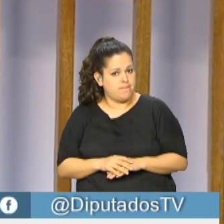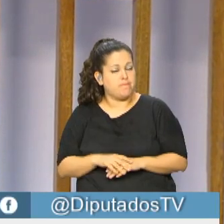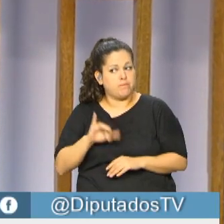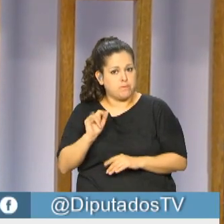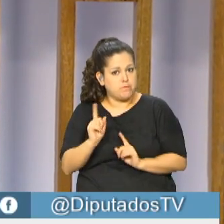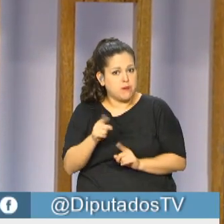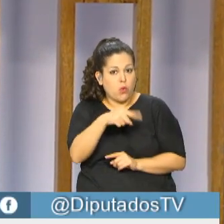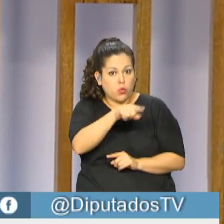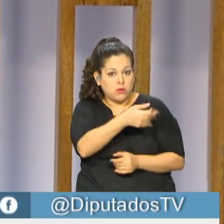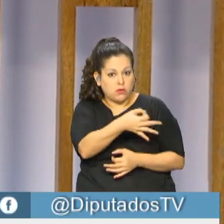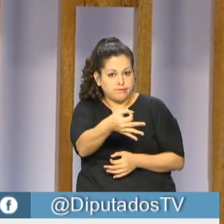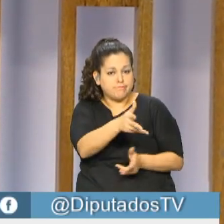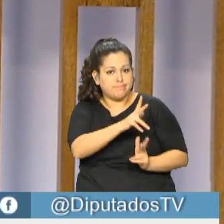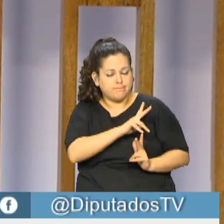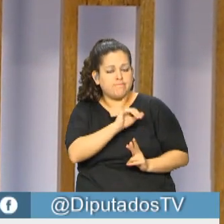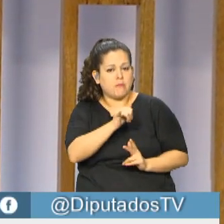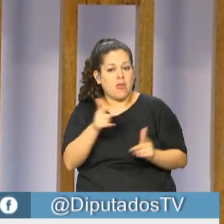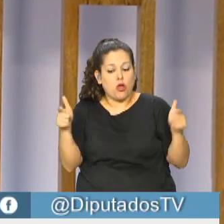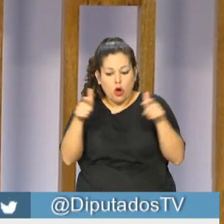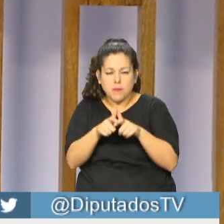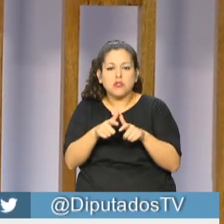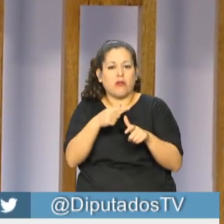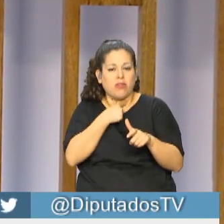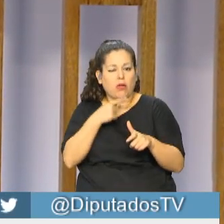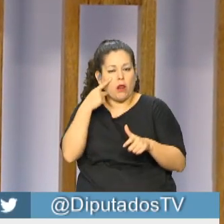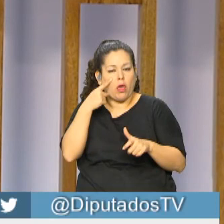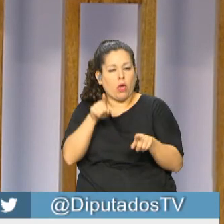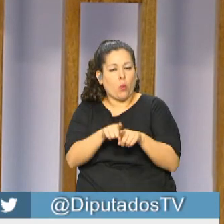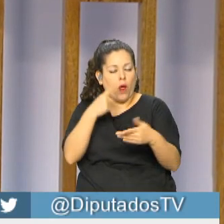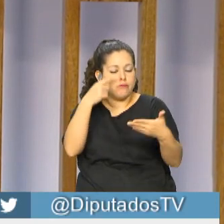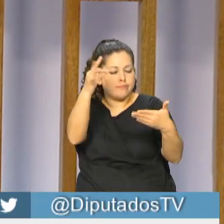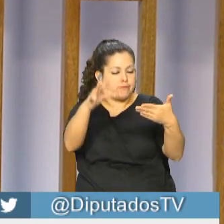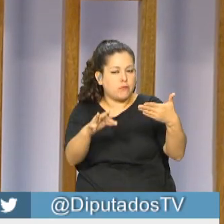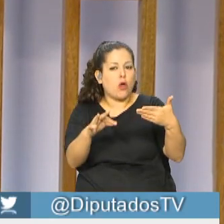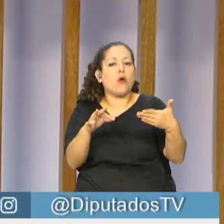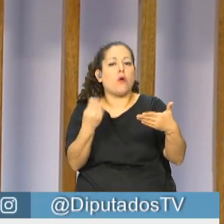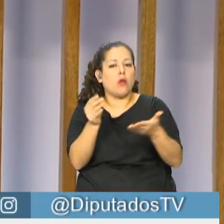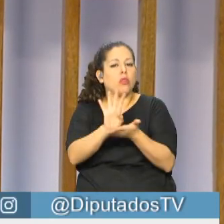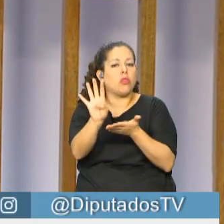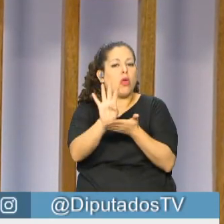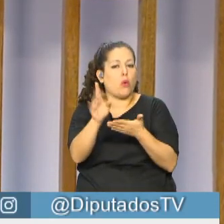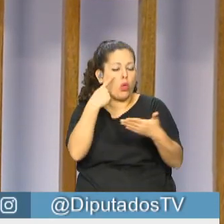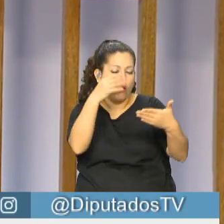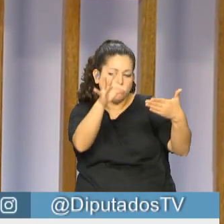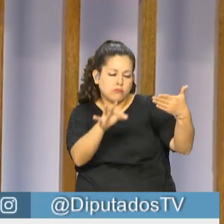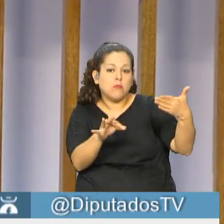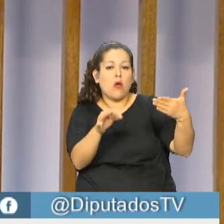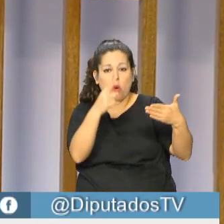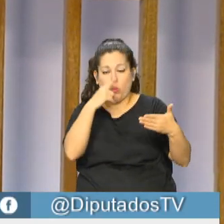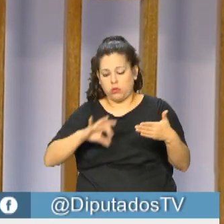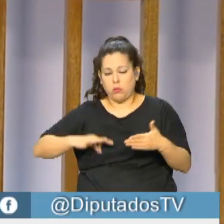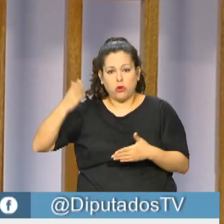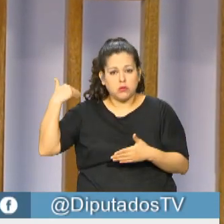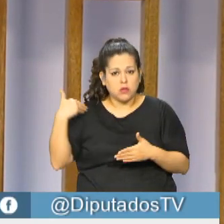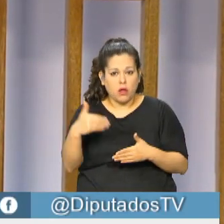una comisión bicameral también de seguimiento de deuda. Cada presupuesto que se aprobó en los últimos años, la verdad que no